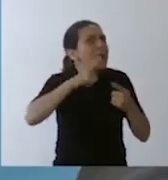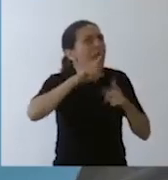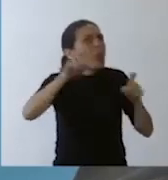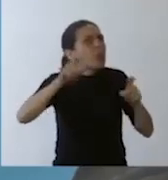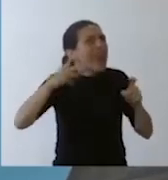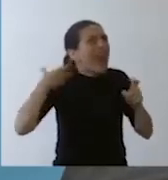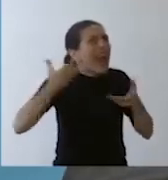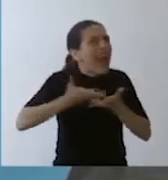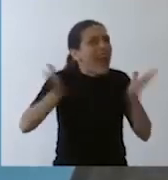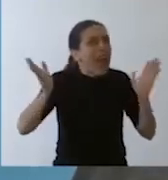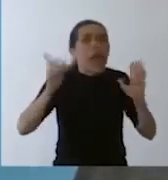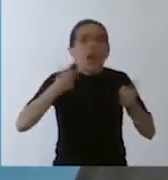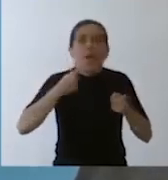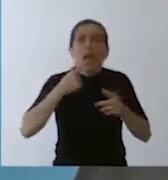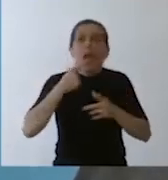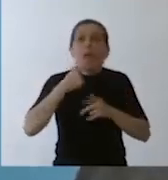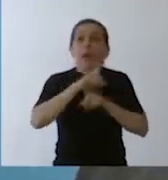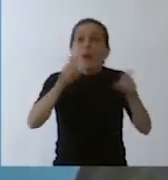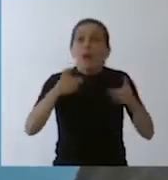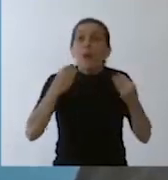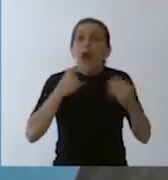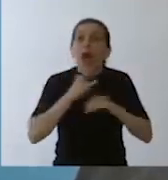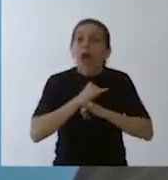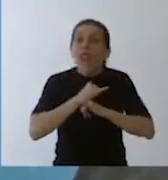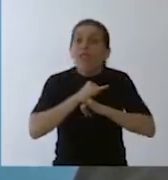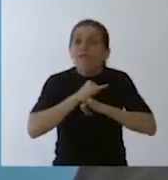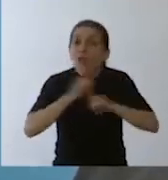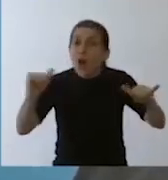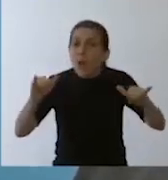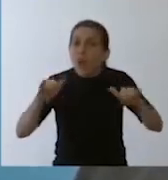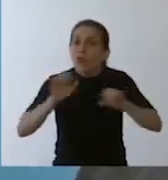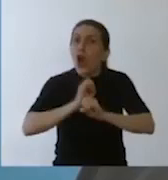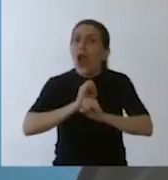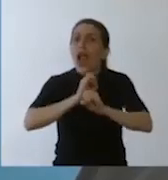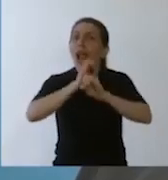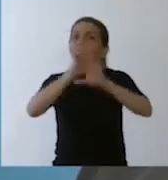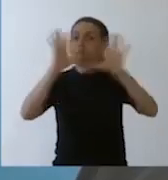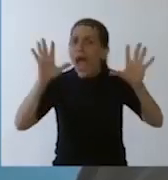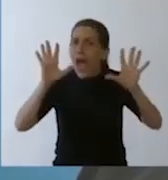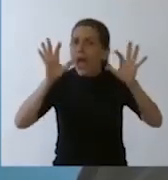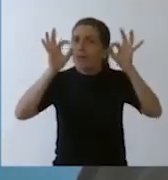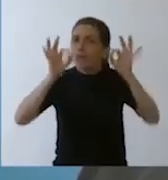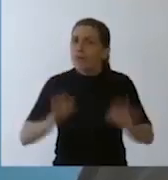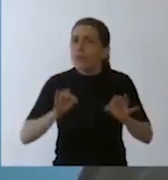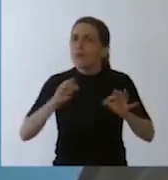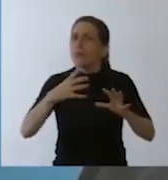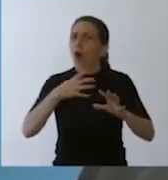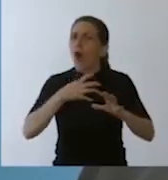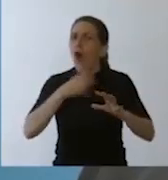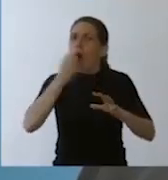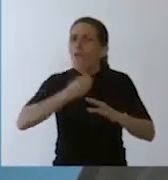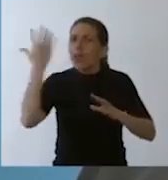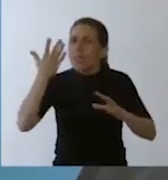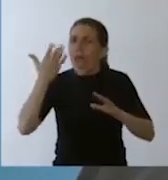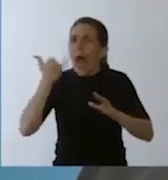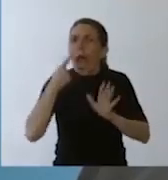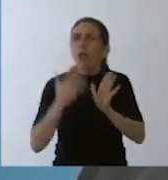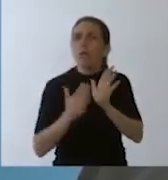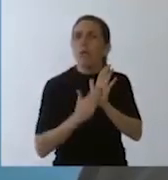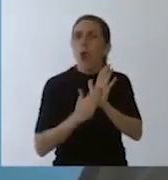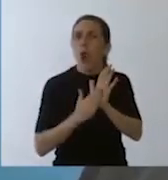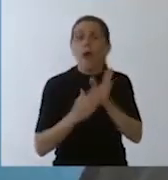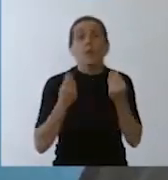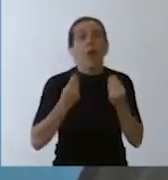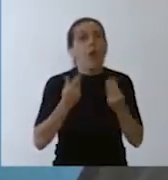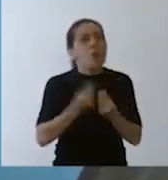como una forma también de brindar información clara, confiable, basada en la evidencia, porque